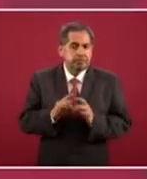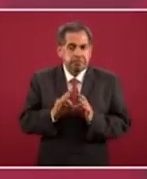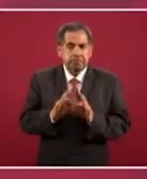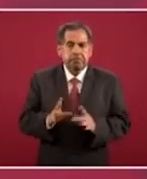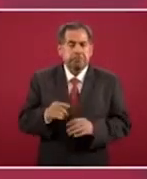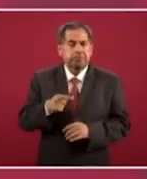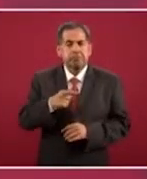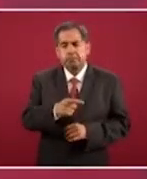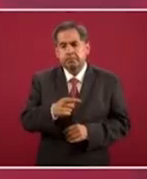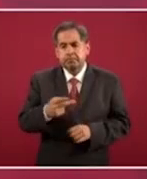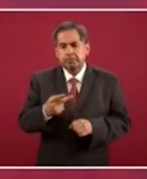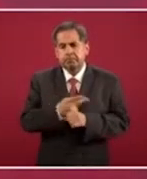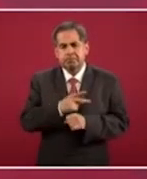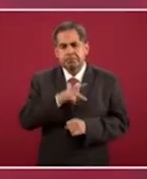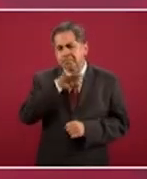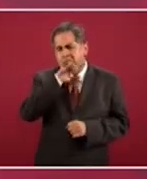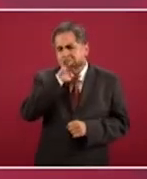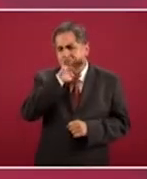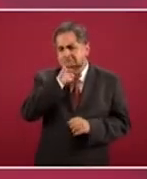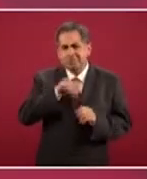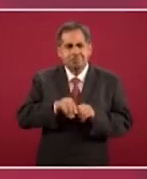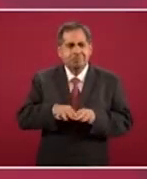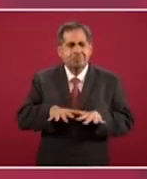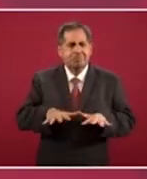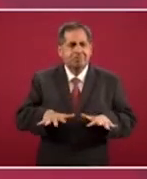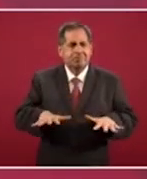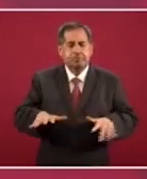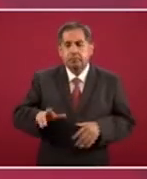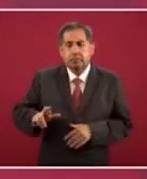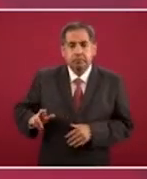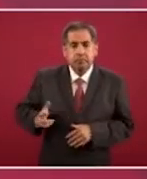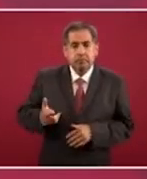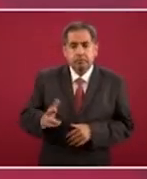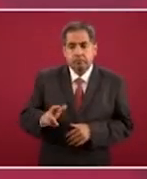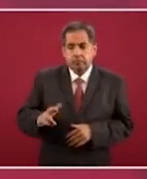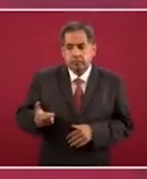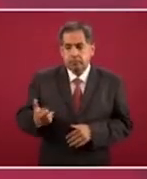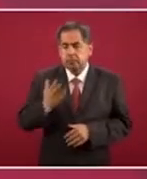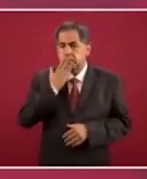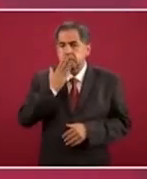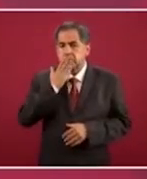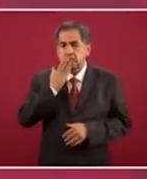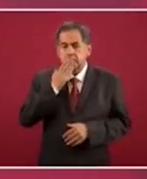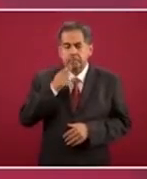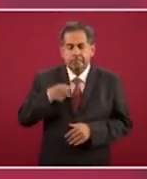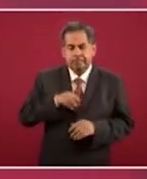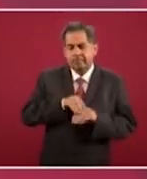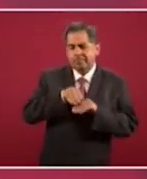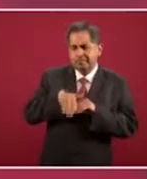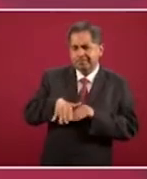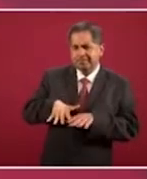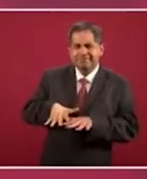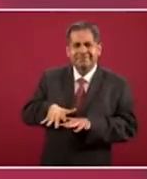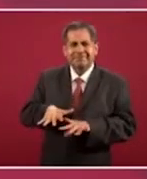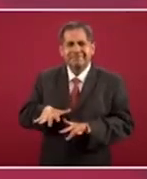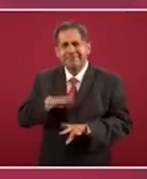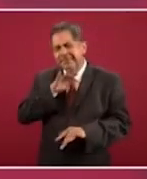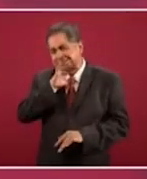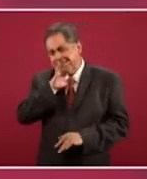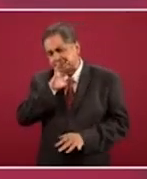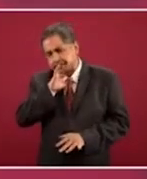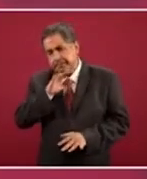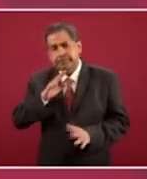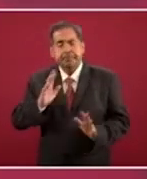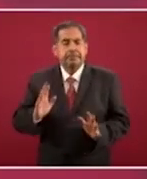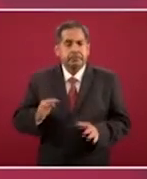la contaminación del río sonora y es un tema que aquí